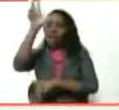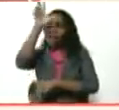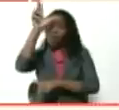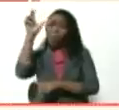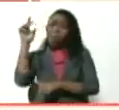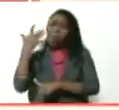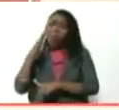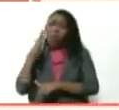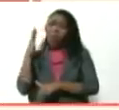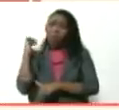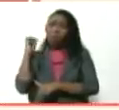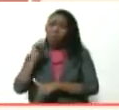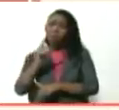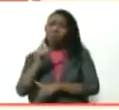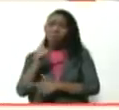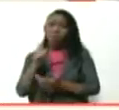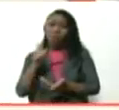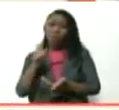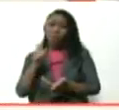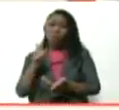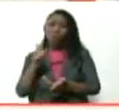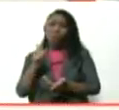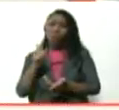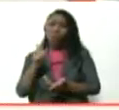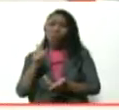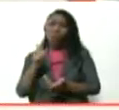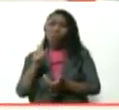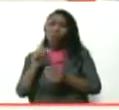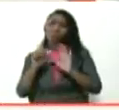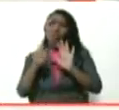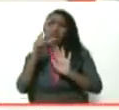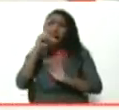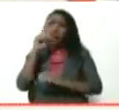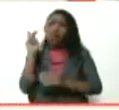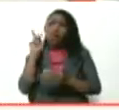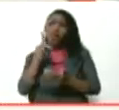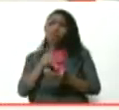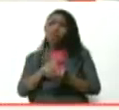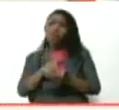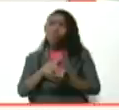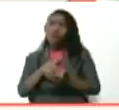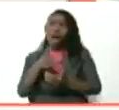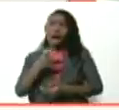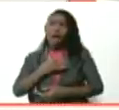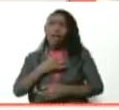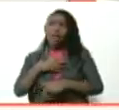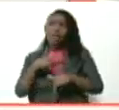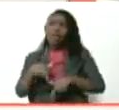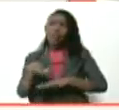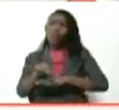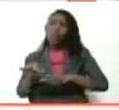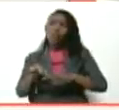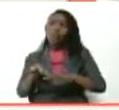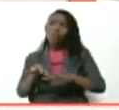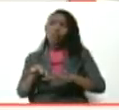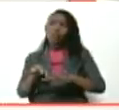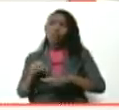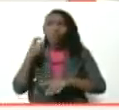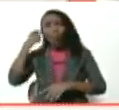cuánto tiempo? Hace como, Dios mío, como 6 años, ¿será que vine yo? Un alcalde de aquí, de un municipio, ¿te acuerdas,